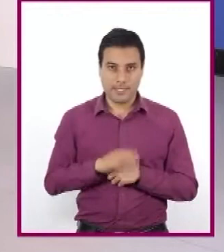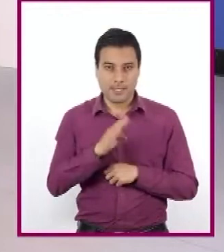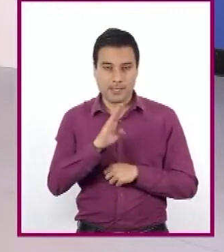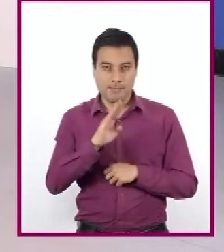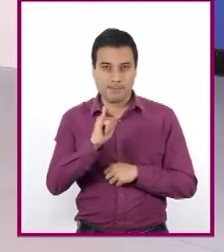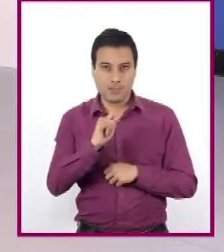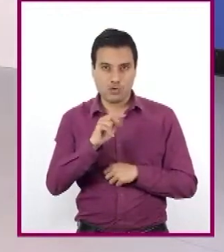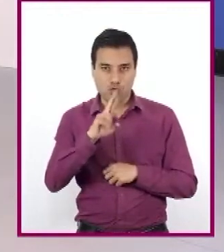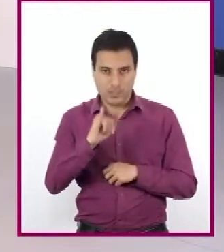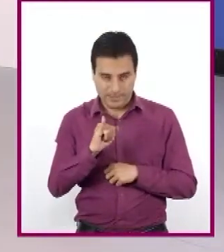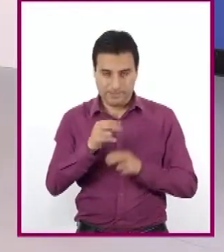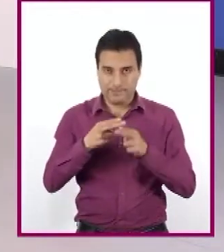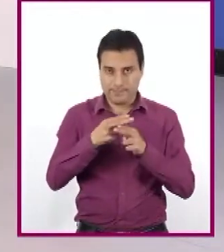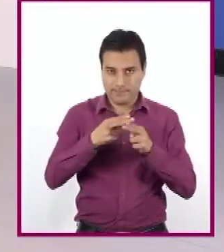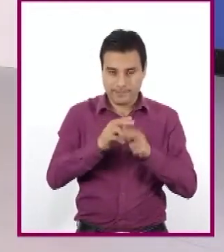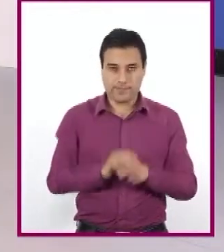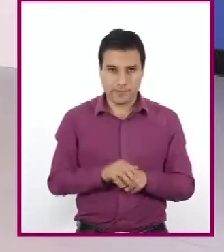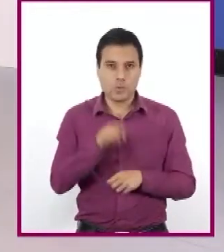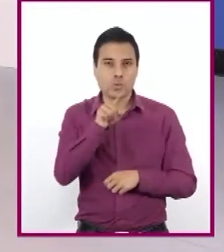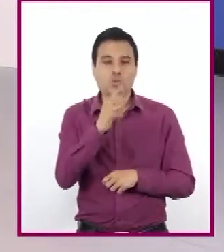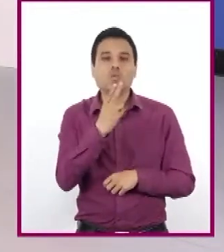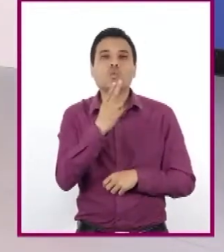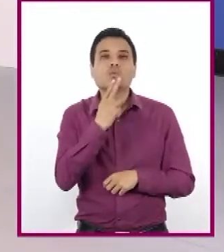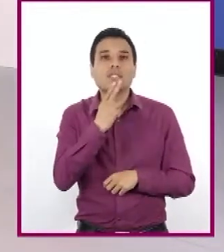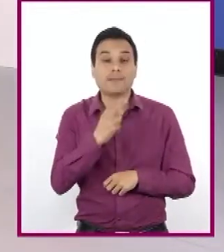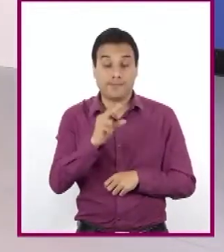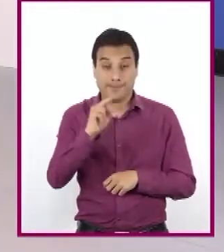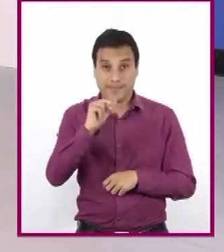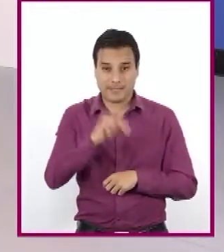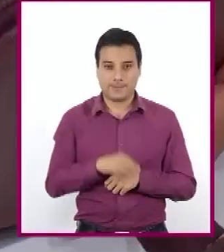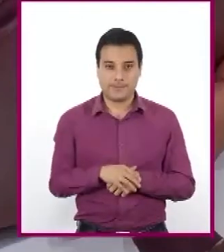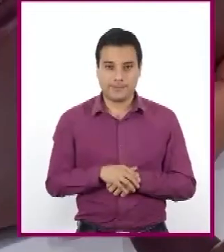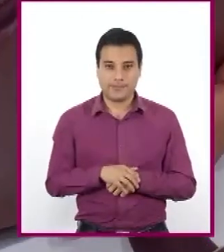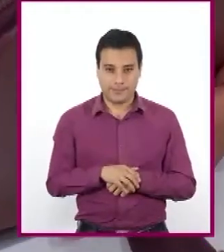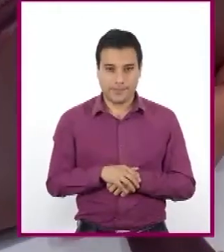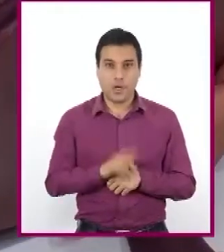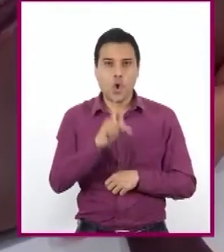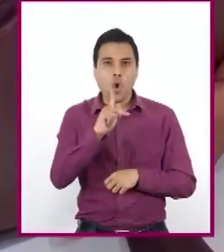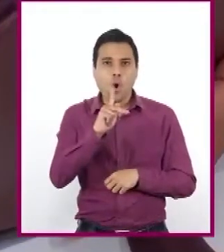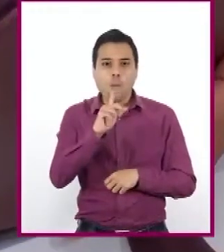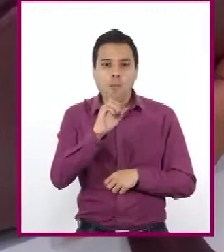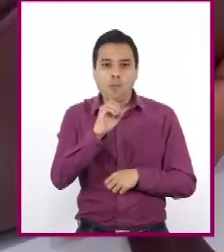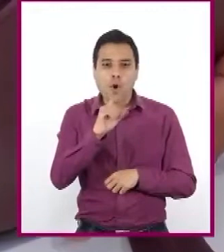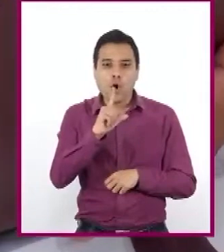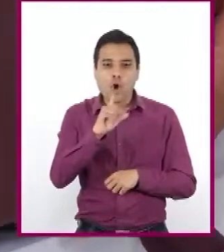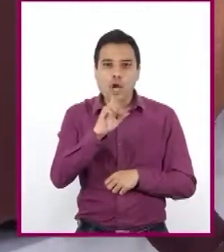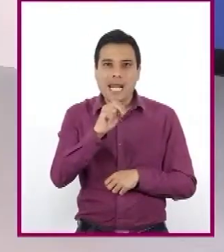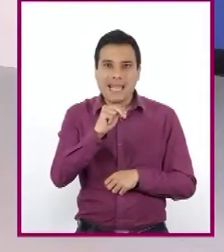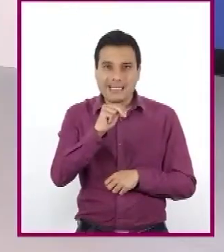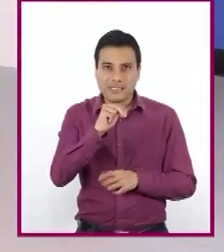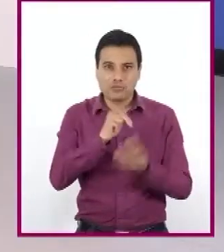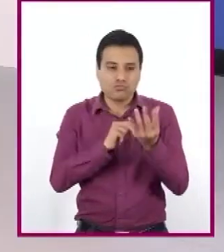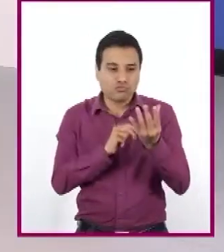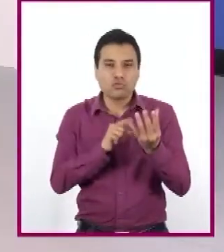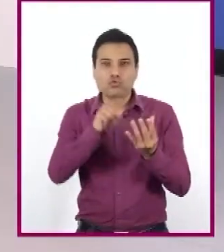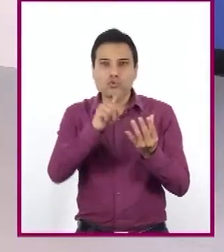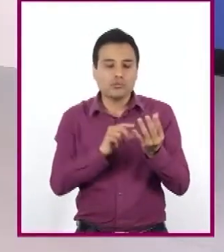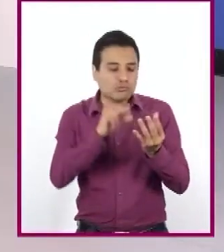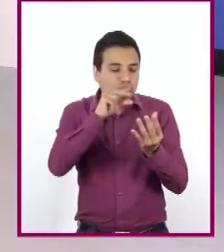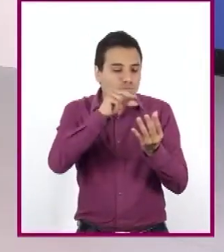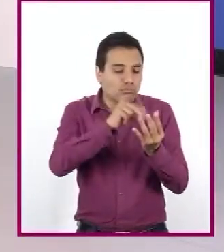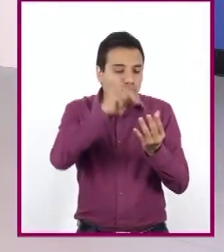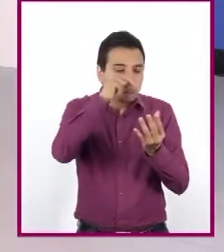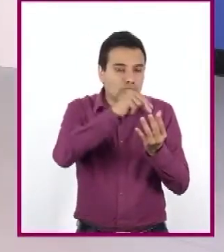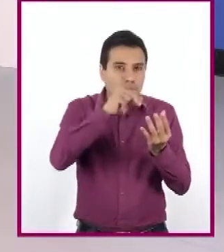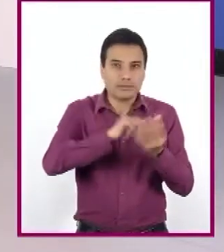Utilizando las pinzas o bisturí, retiramos un poco de los granos de polen que se forman en la punta delantera y los colocamos en